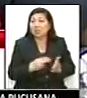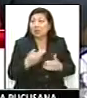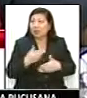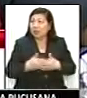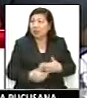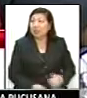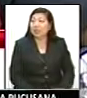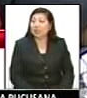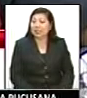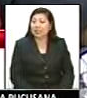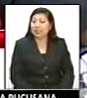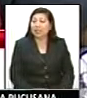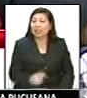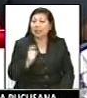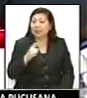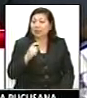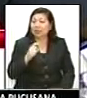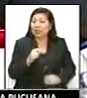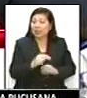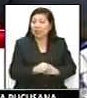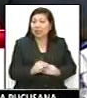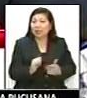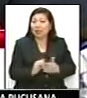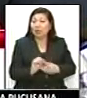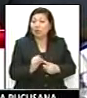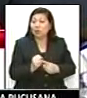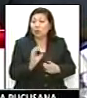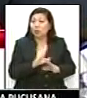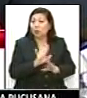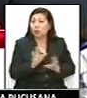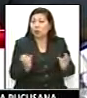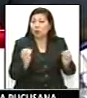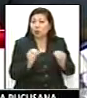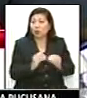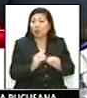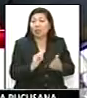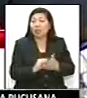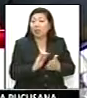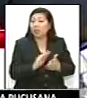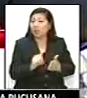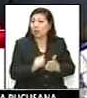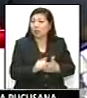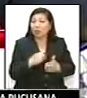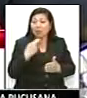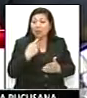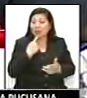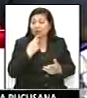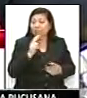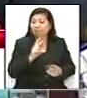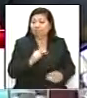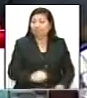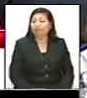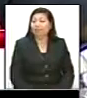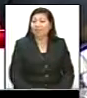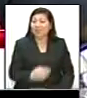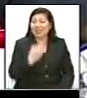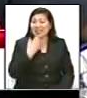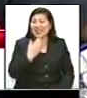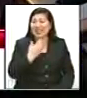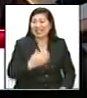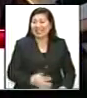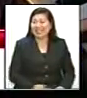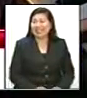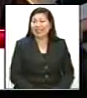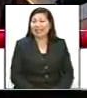traicionar las necesidades de la nación y la sociedad en su conjunto, que es a lo que todos, al final de cuentas, nos debemos. Muchísimas gracias.